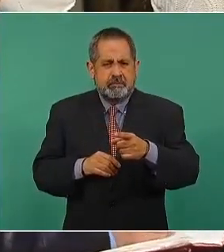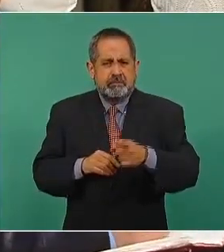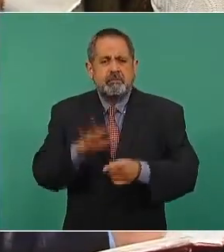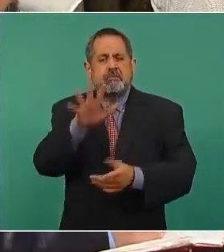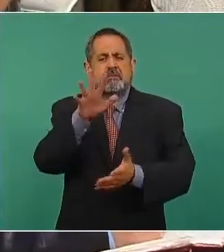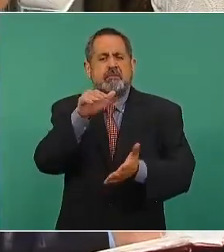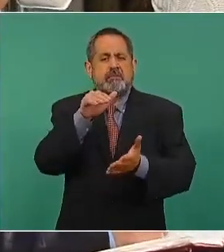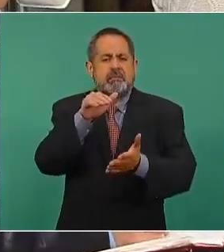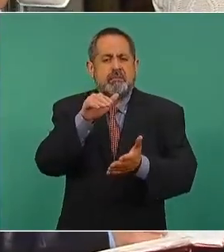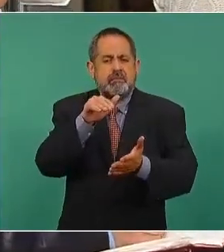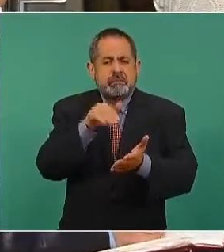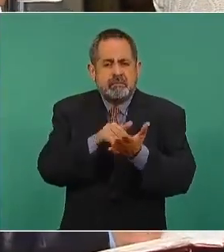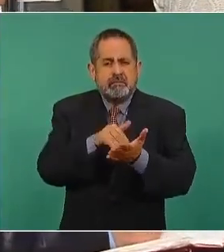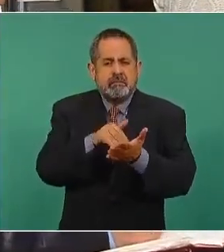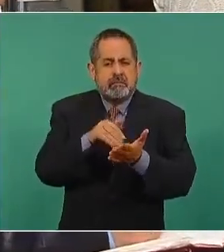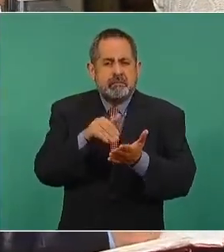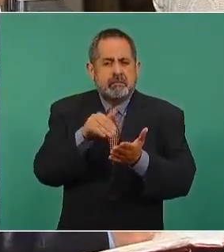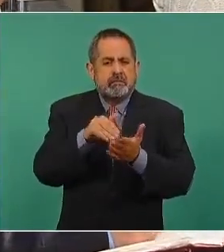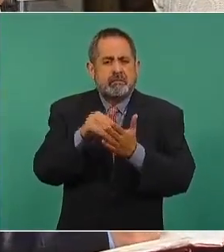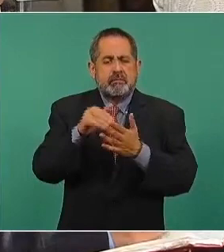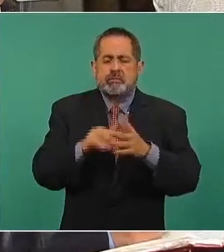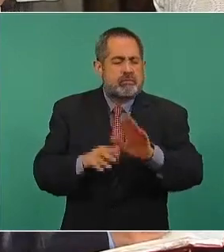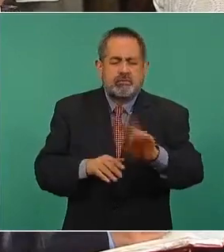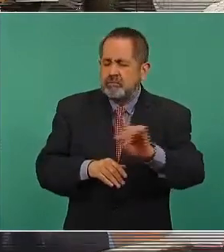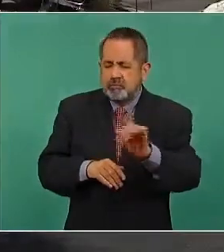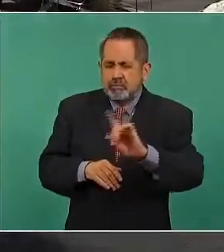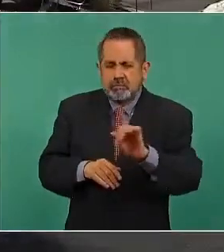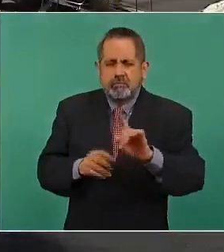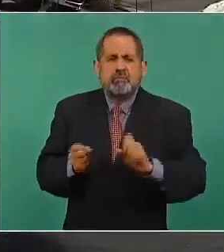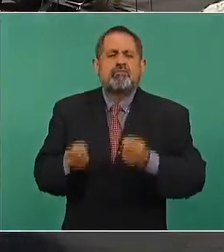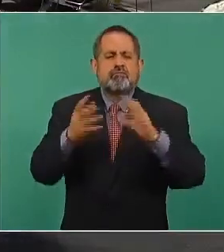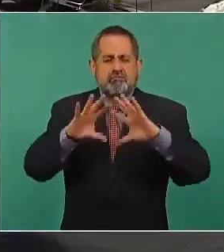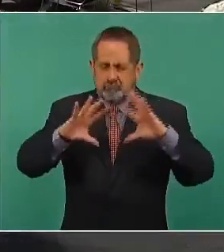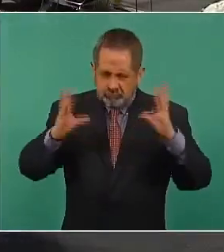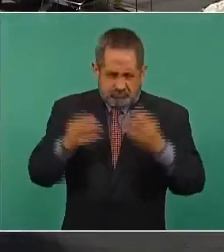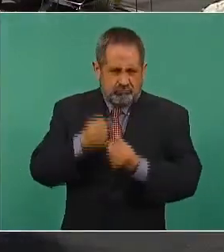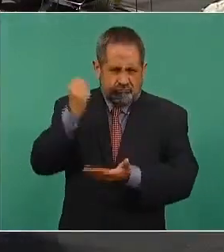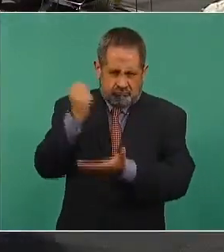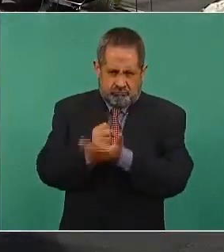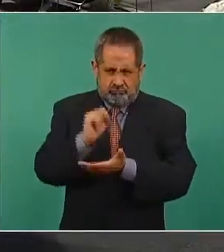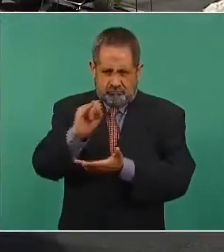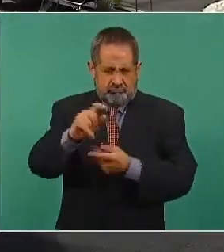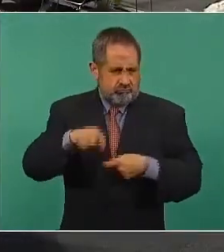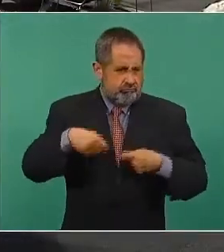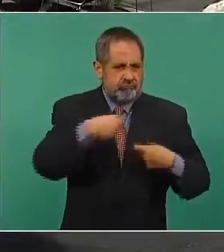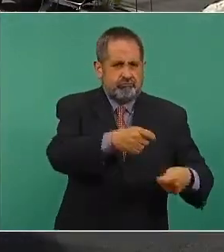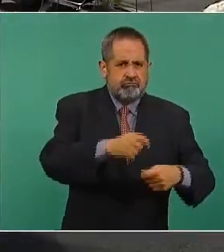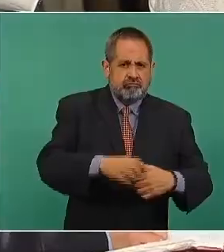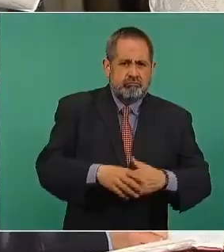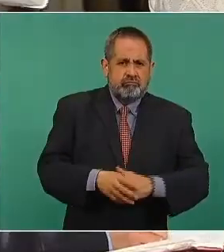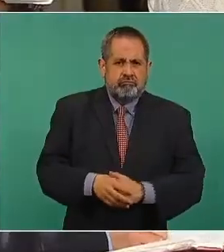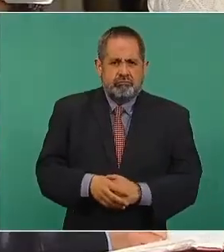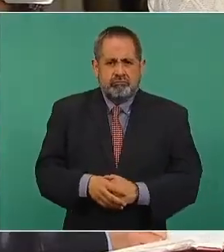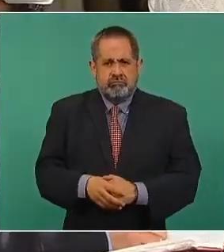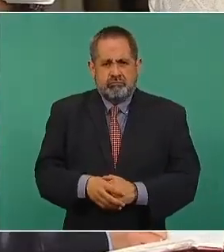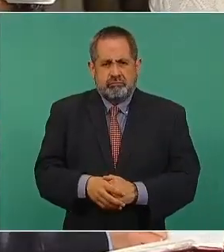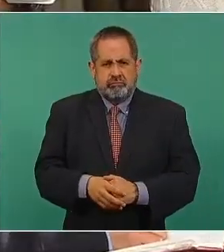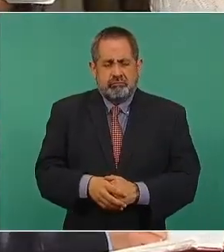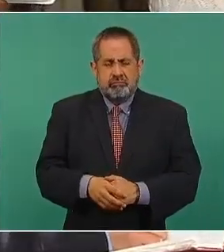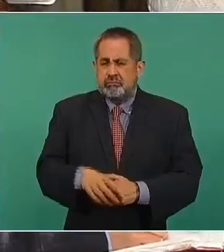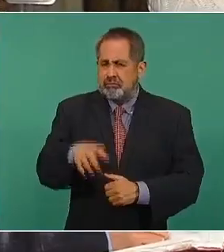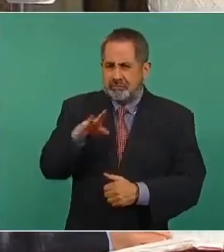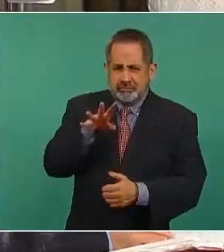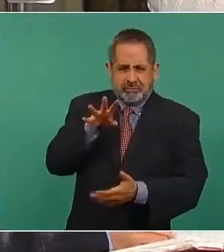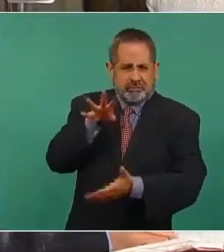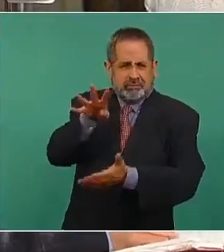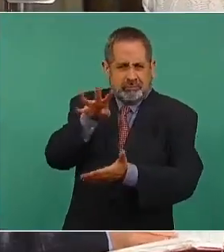5,000 millones, casi 5,000 millones. No, pero ¿cuánto es lo autorizado? 19,000 millones. 19,000 millones.